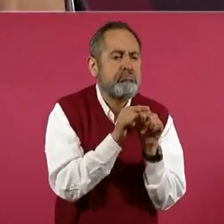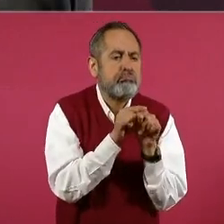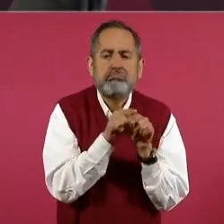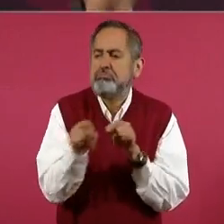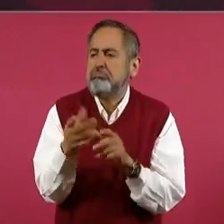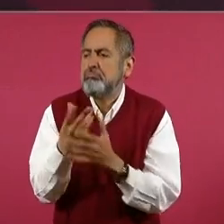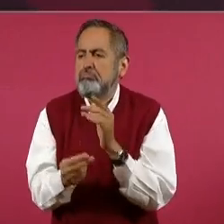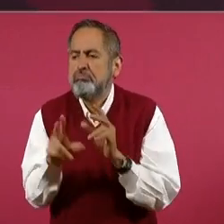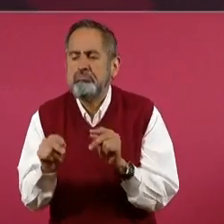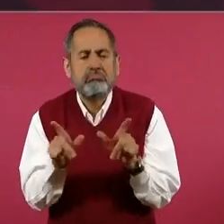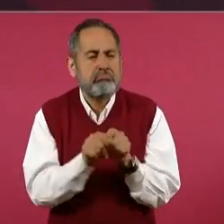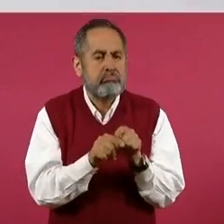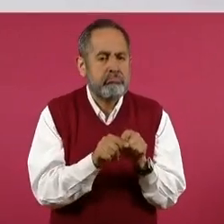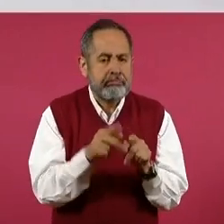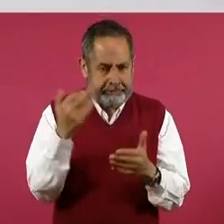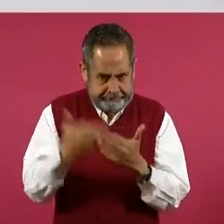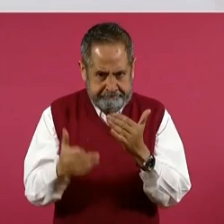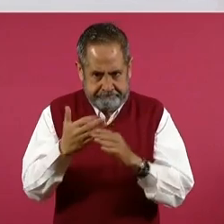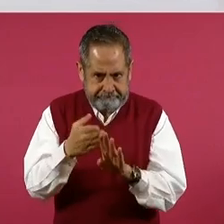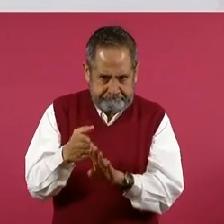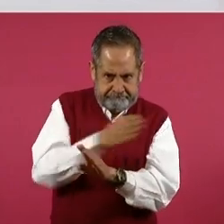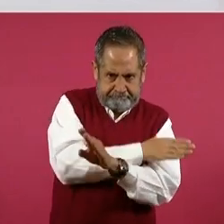no dan los antecedentes.